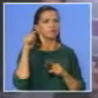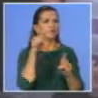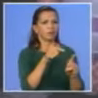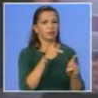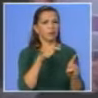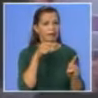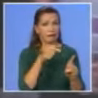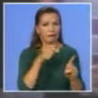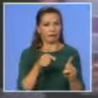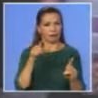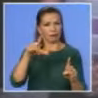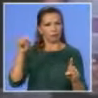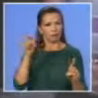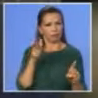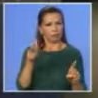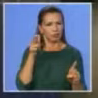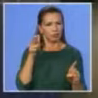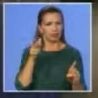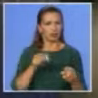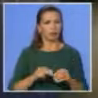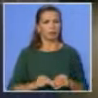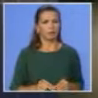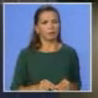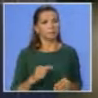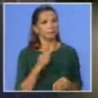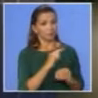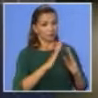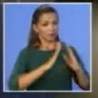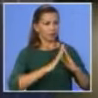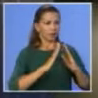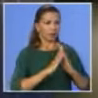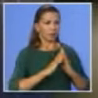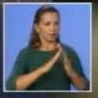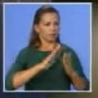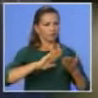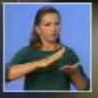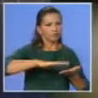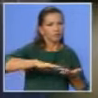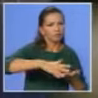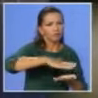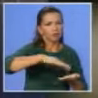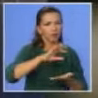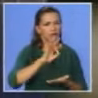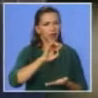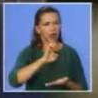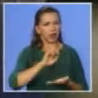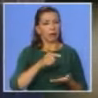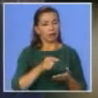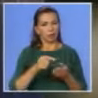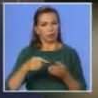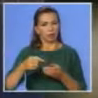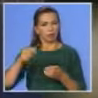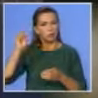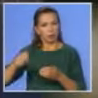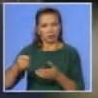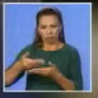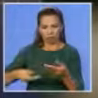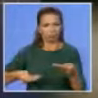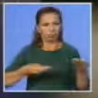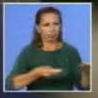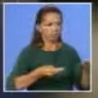instancia, alias La Vaca. De su casa en la Ciudadela La FAE lo sacaron con orden judicial respectiva. Entre los otros